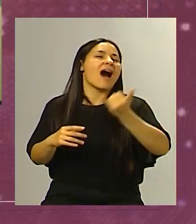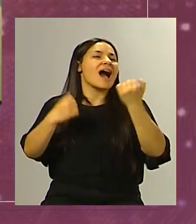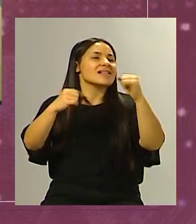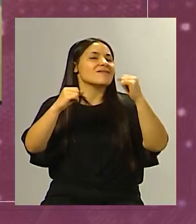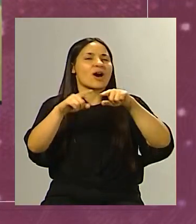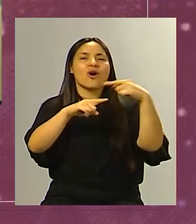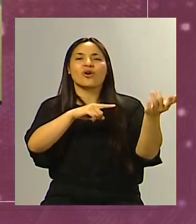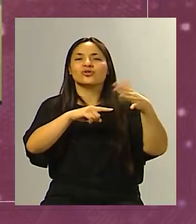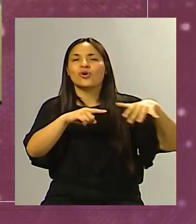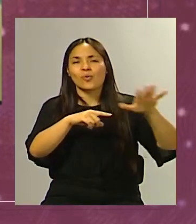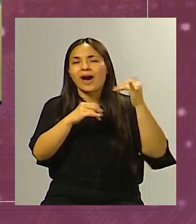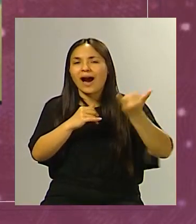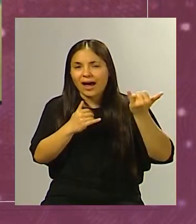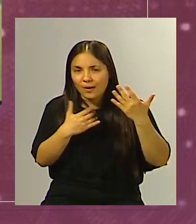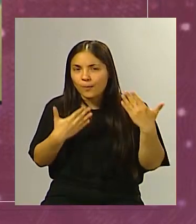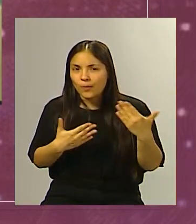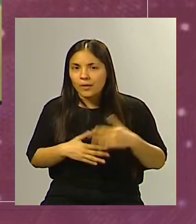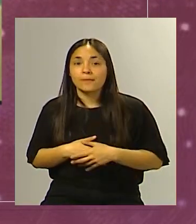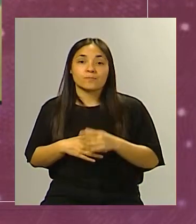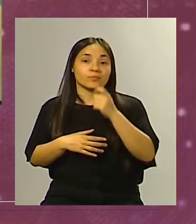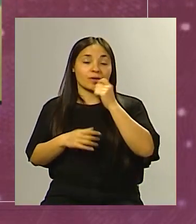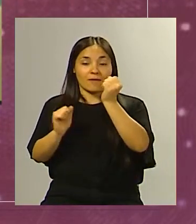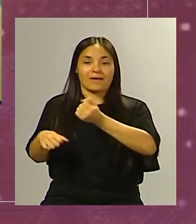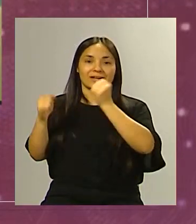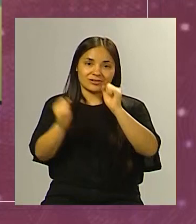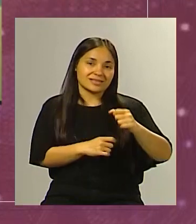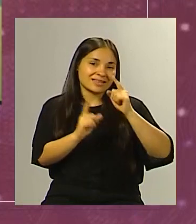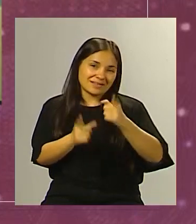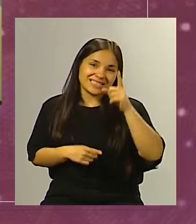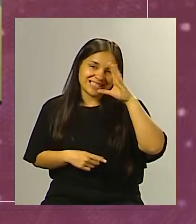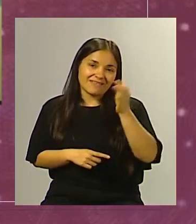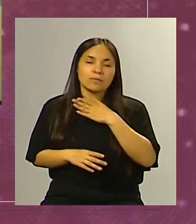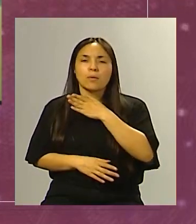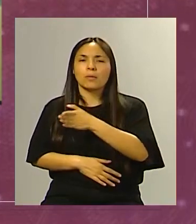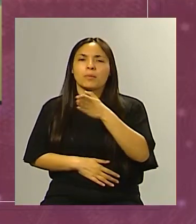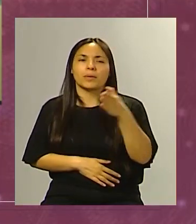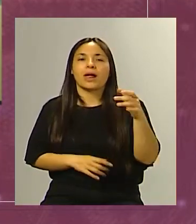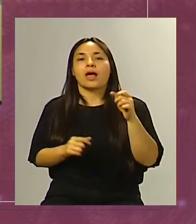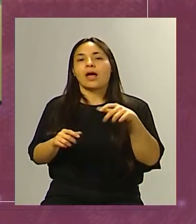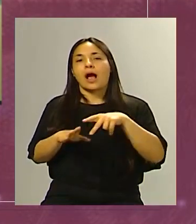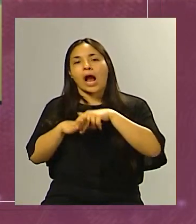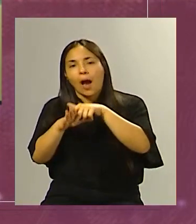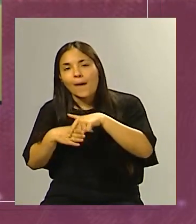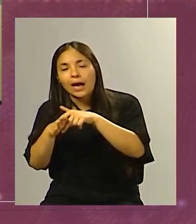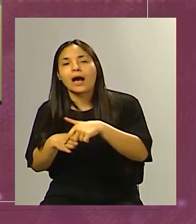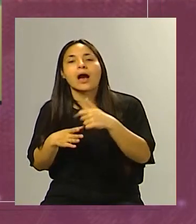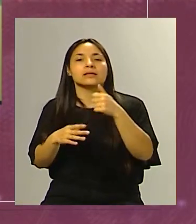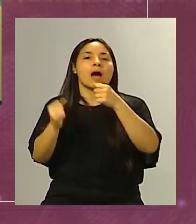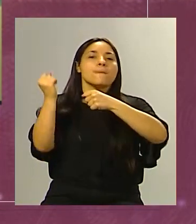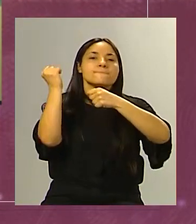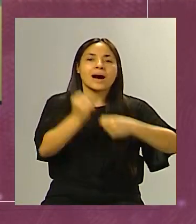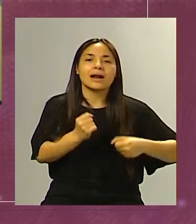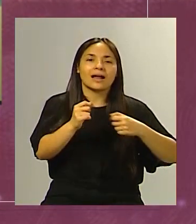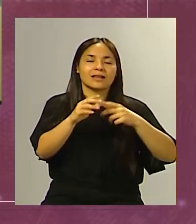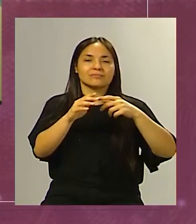actividad más allá de estar en la playa. En el caso de Bariloche, sabemos que tienen muchas actividades, que cabalgatas, que van a algún parque a hacer